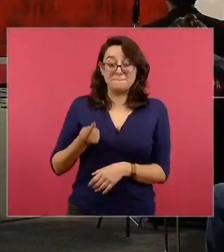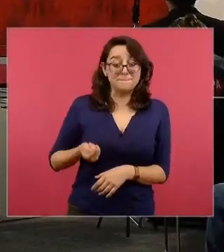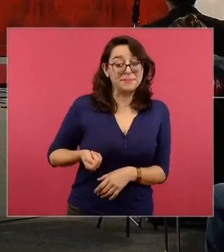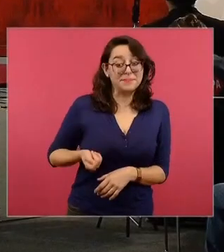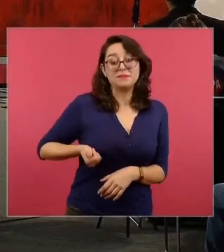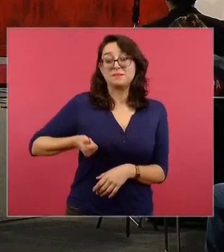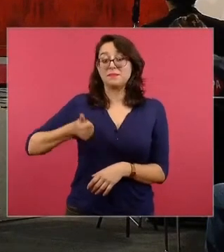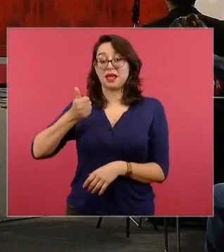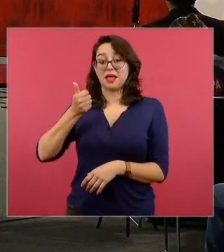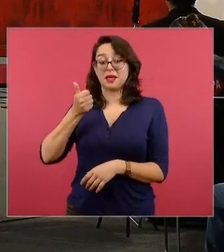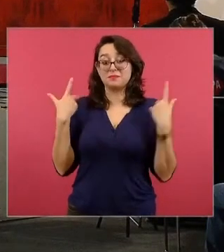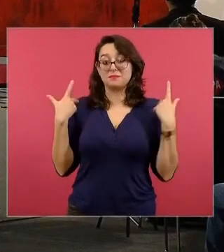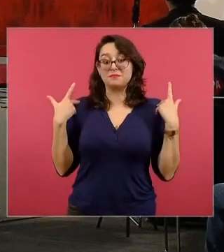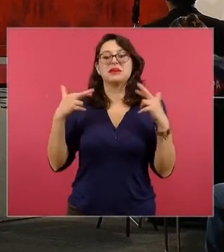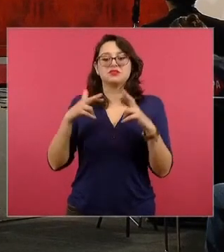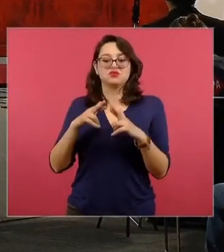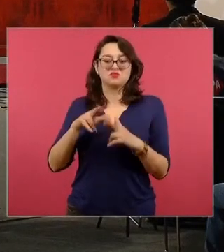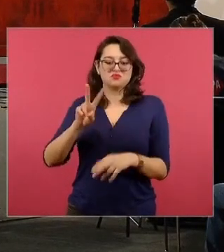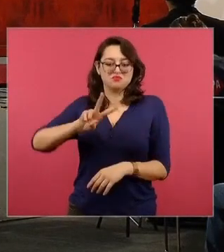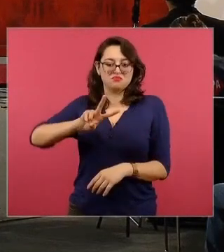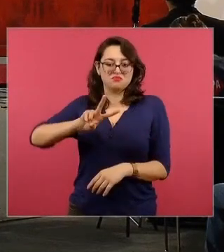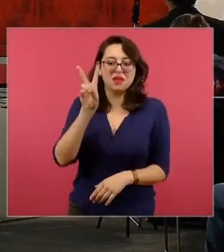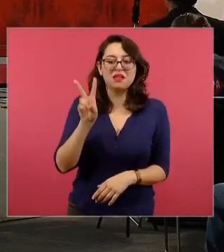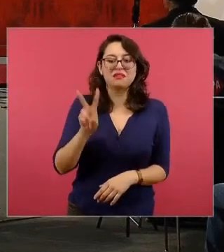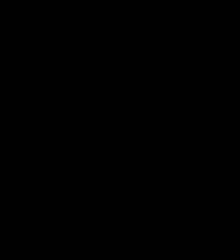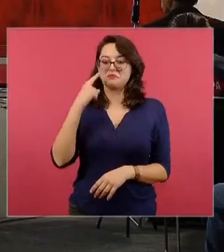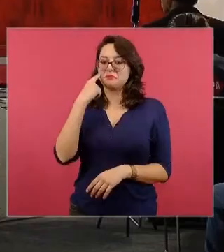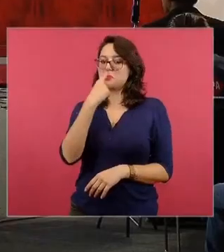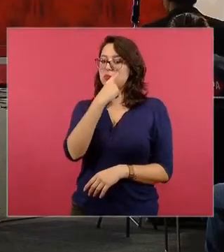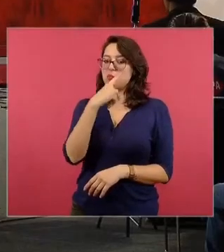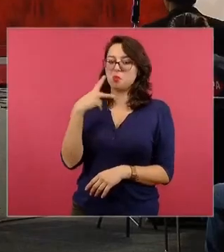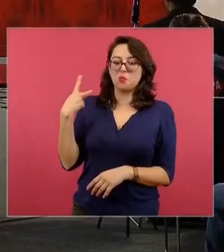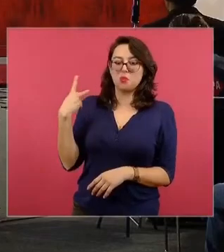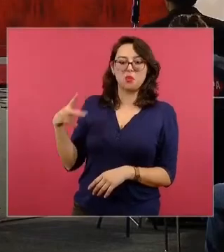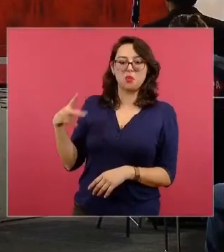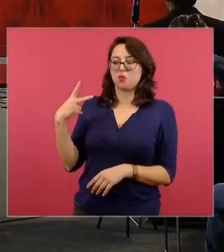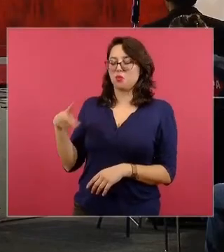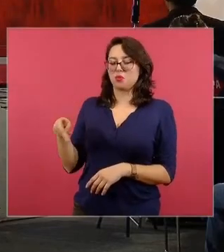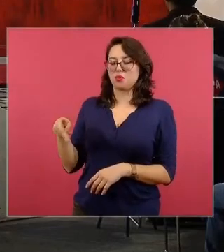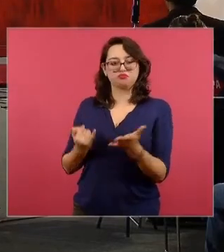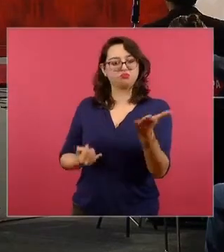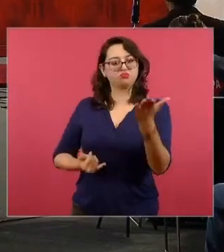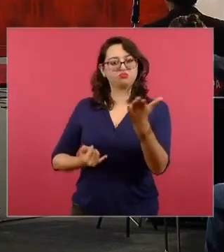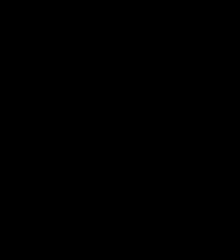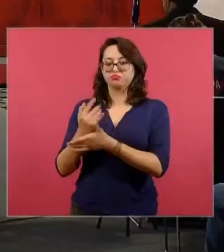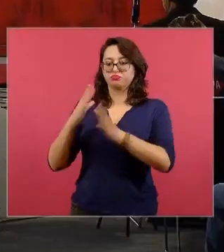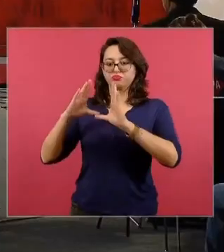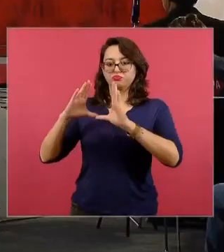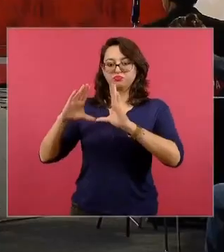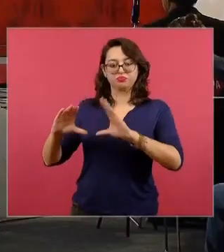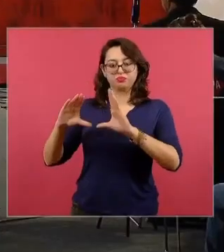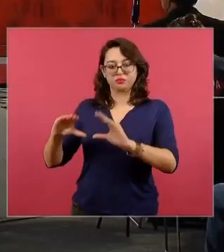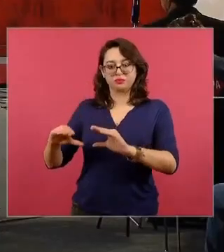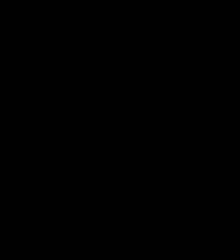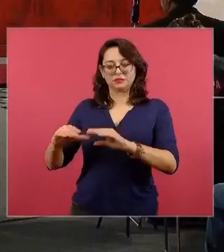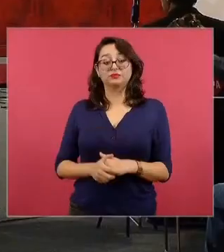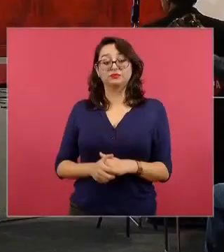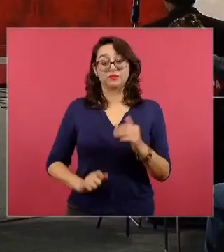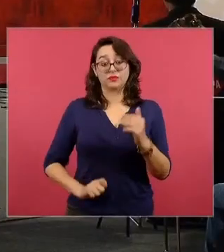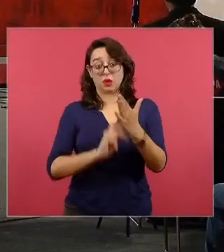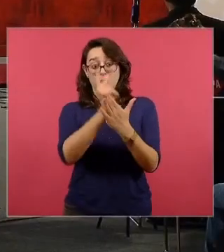autonomía profesional del docente. El codiseño y la conformación del programa